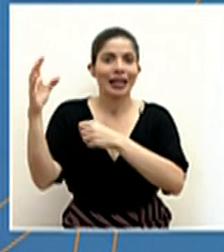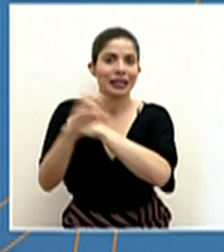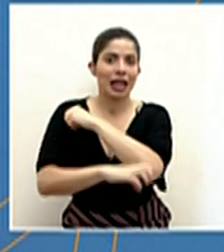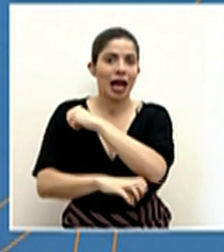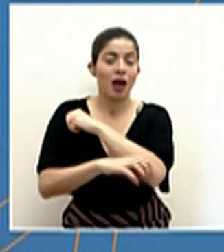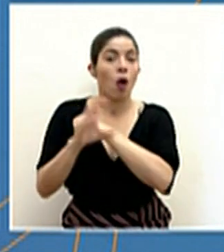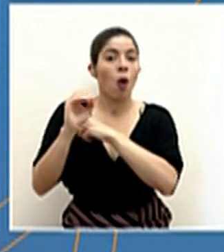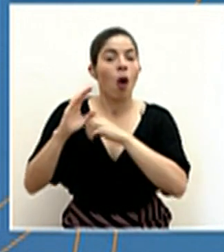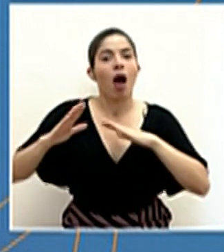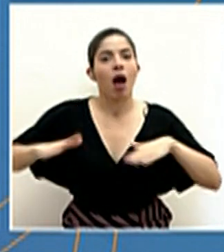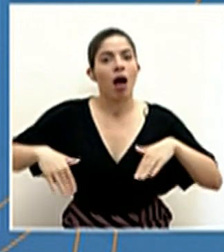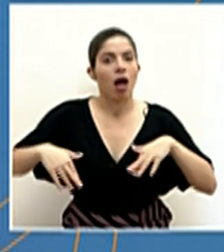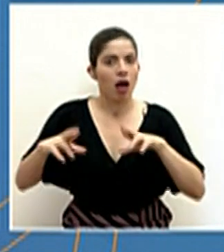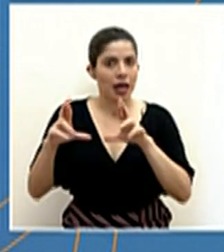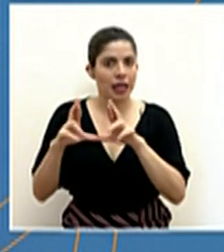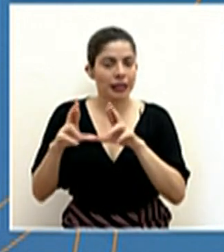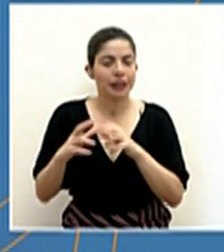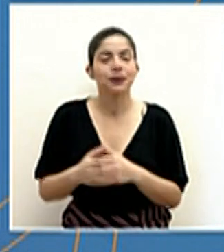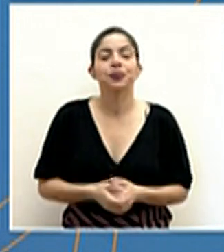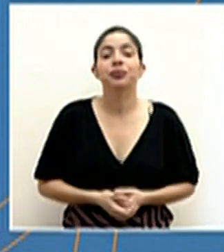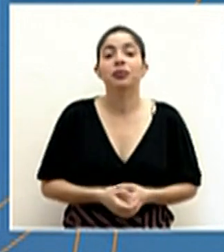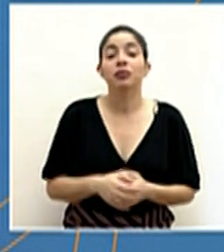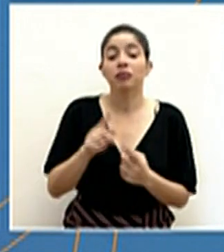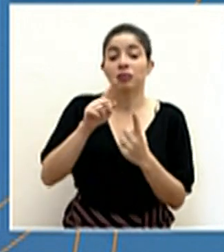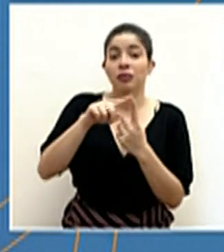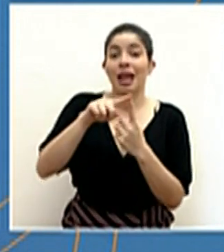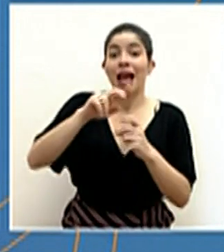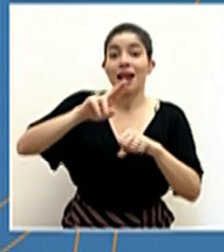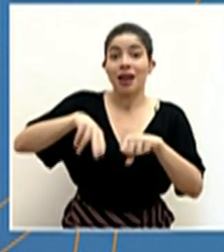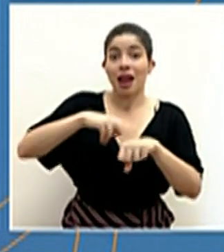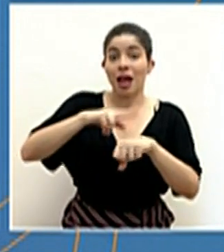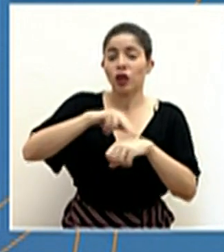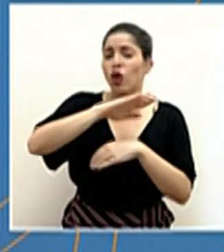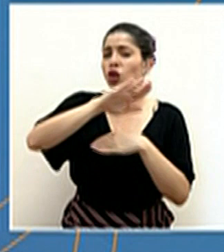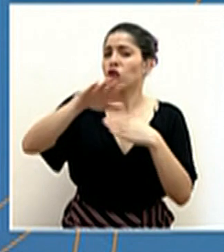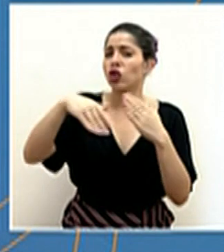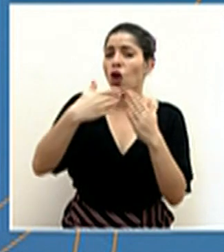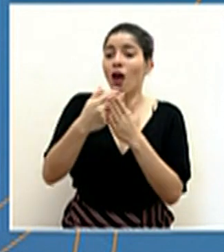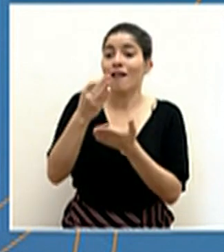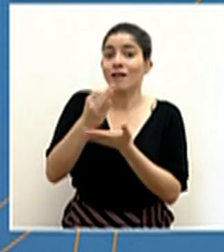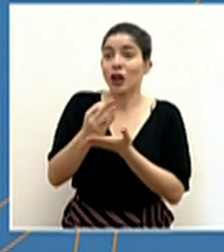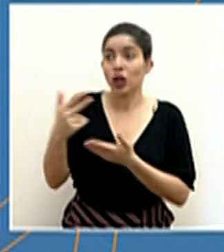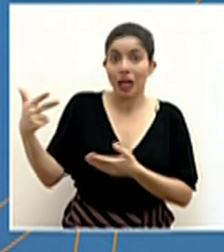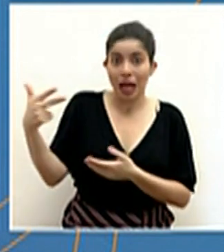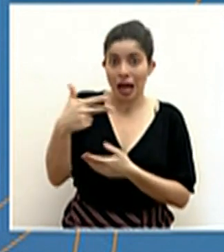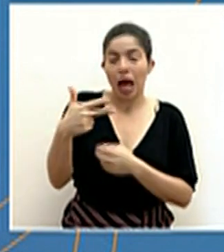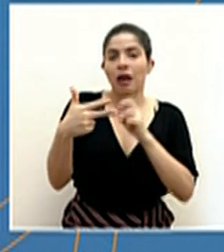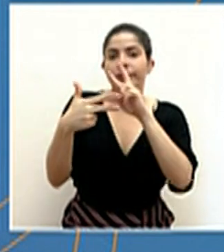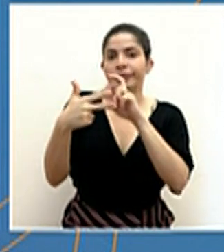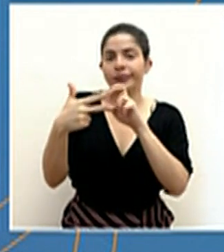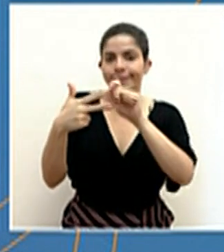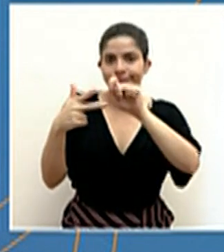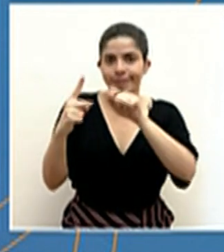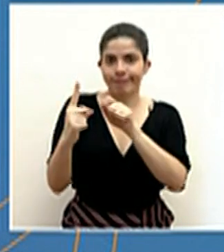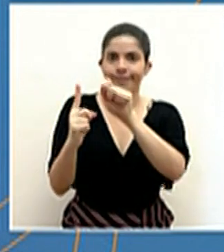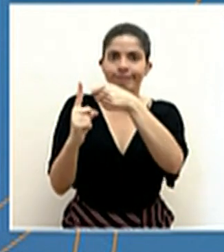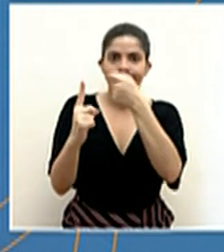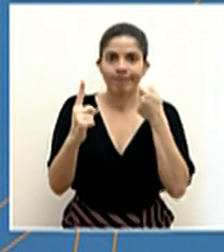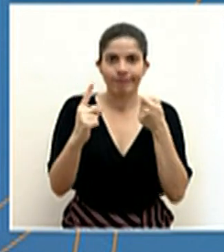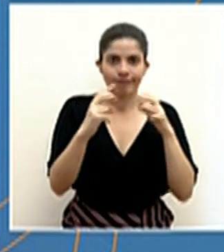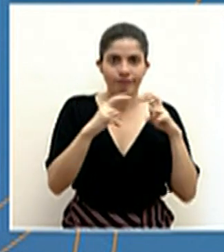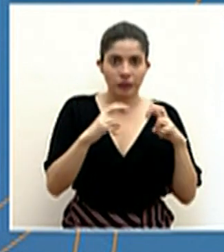residentes. A todos los transportistas nacionales se les hace una prueba en frontera. Si no